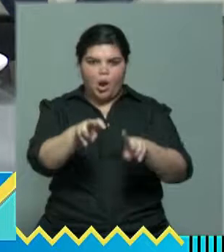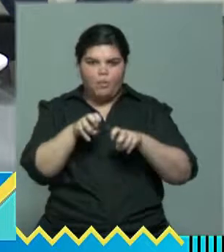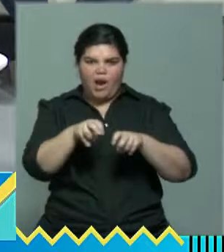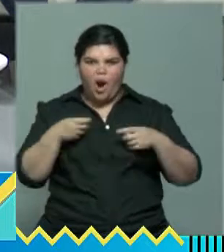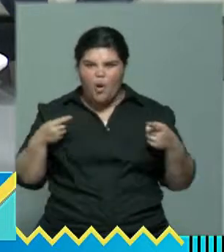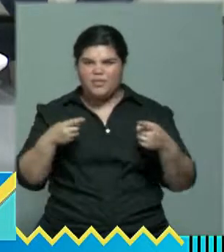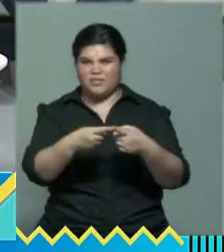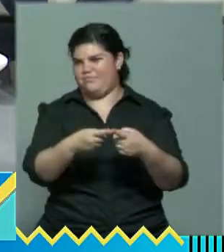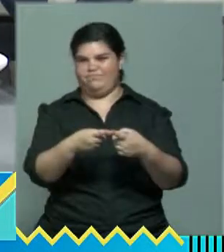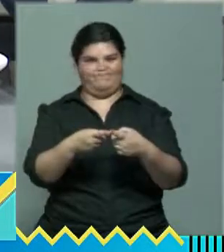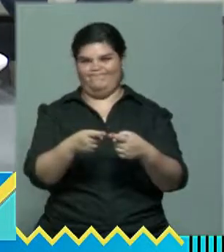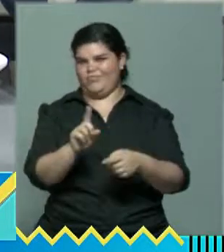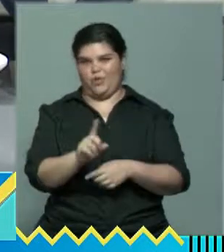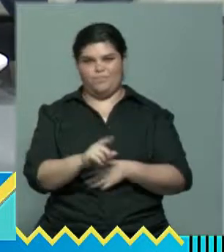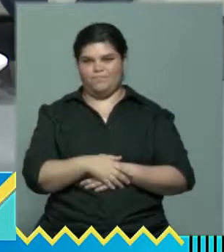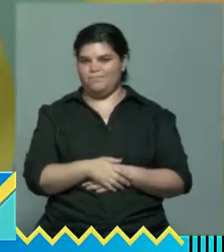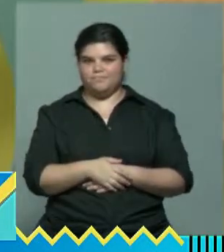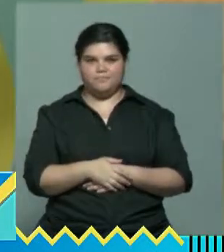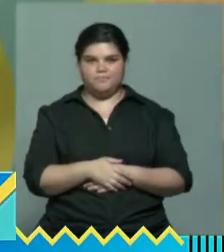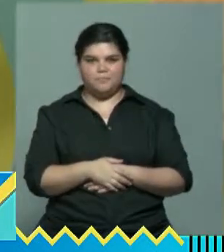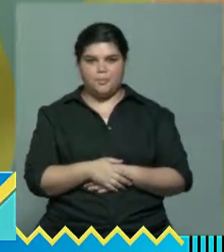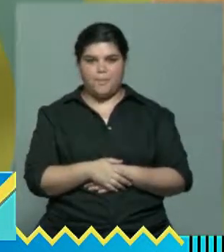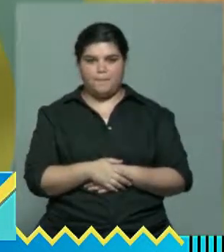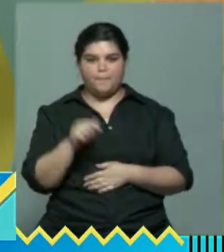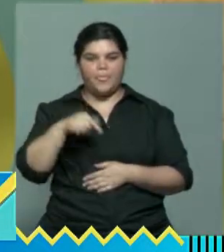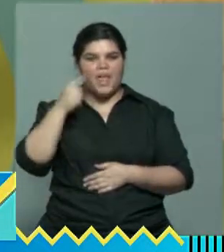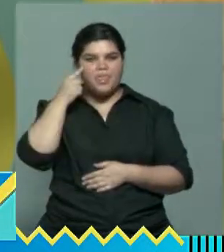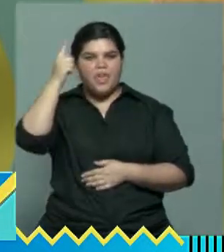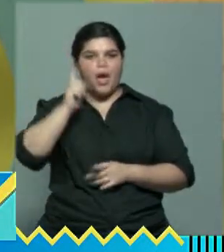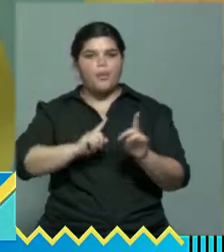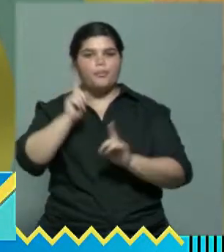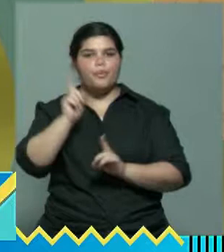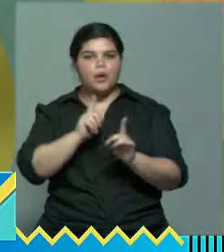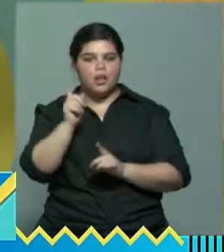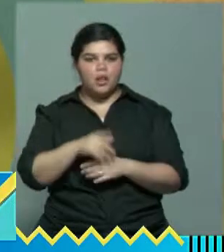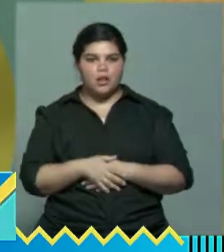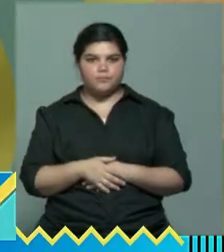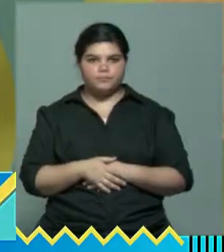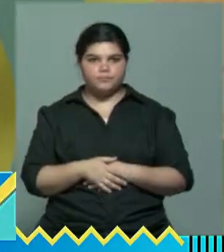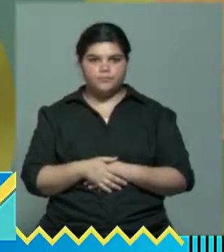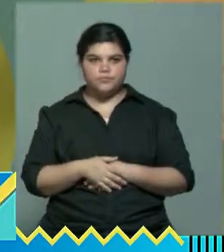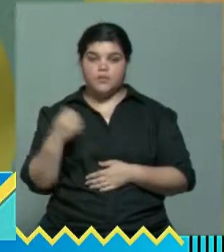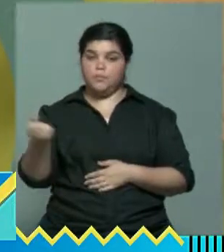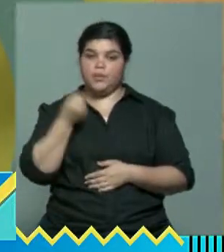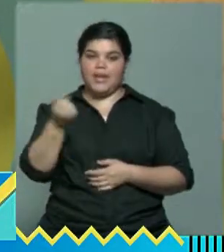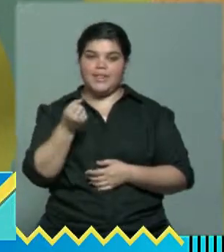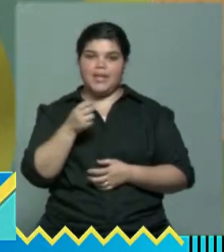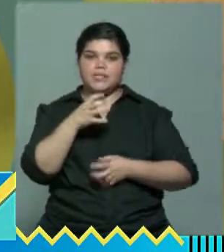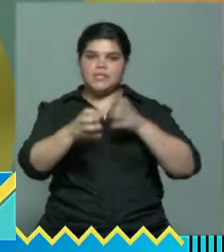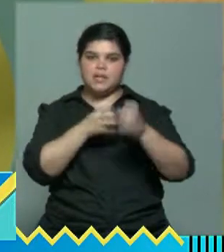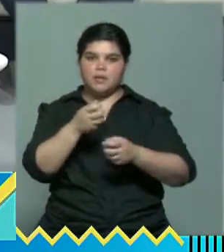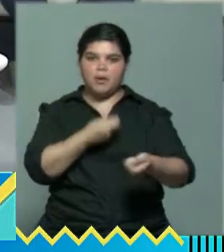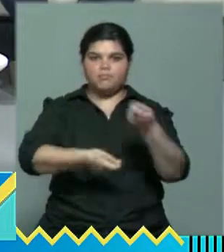idea del sistema? El sistema es que, por supuesto, sea autosustentable para el municipio que lo